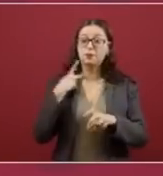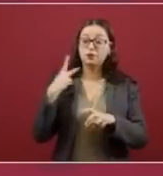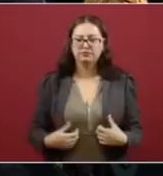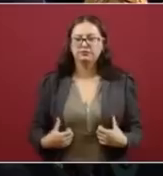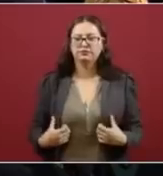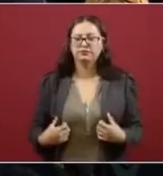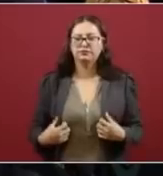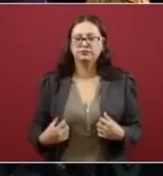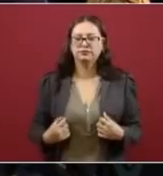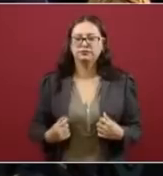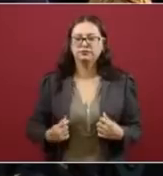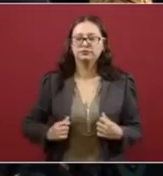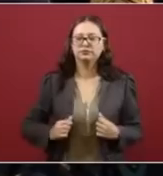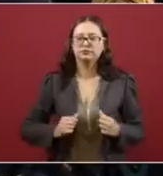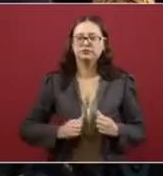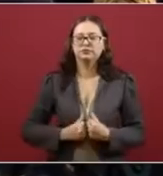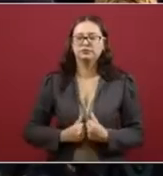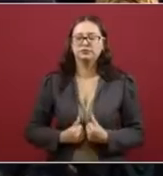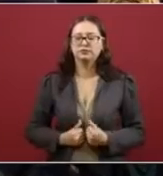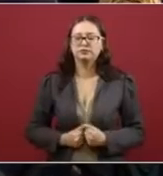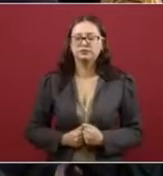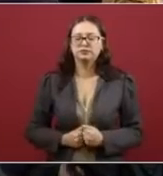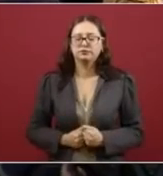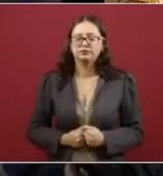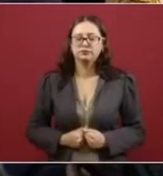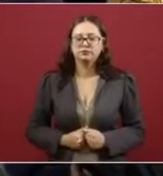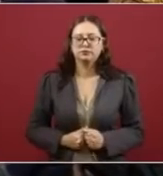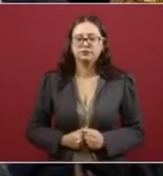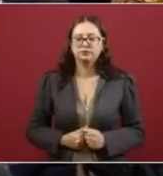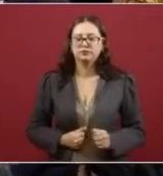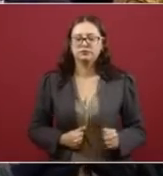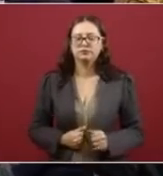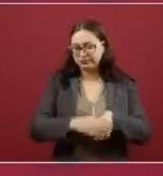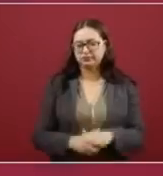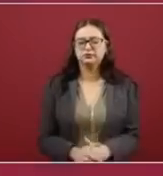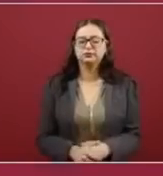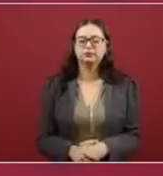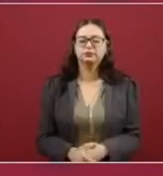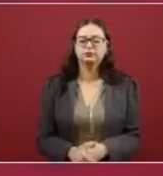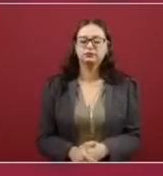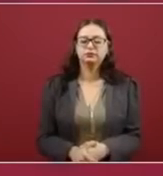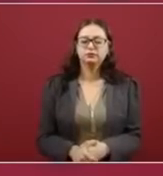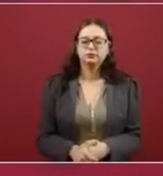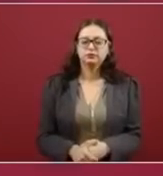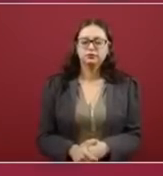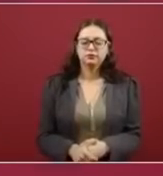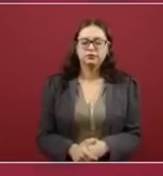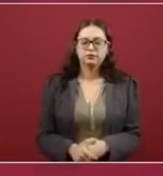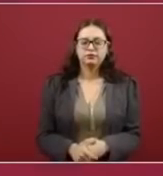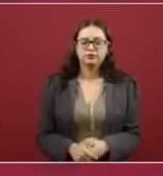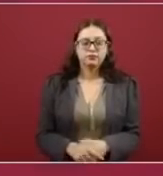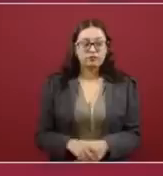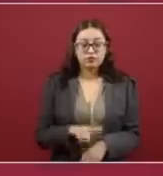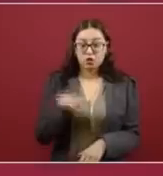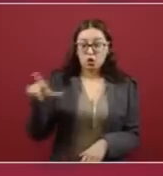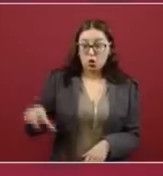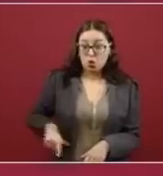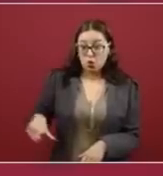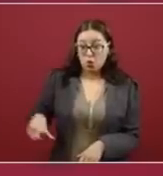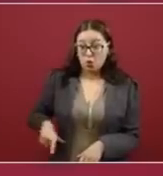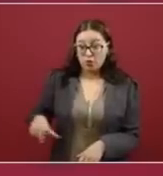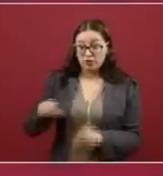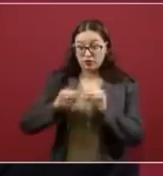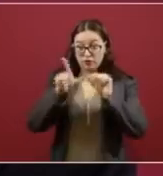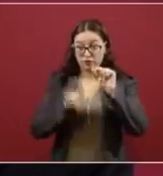nuestra postura es que no hay injerencia del gobierno cero intervención del gobierno